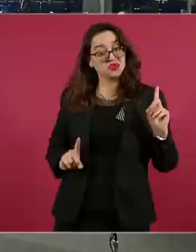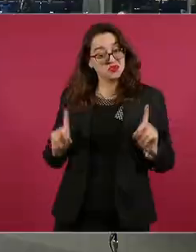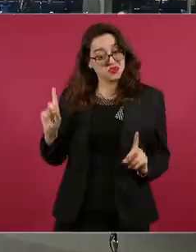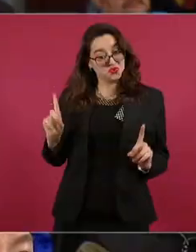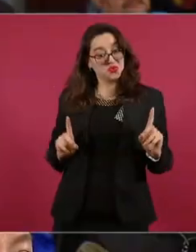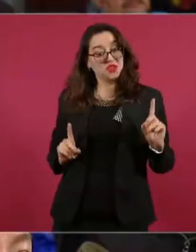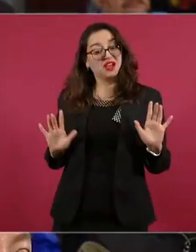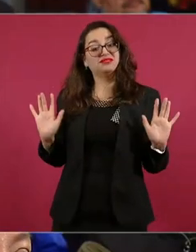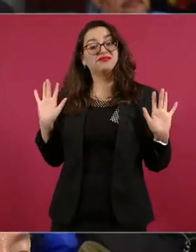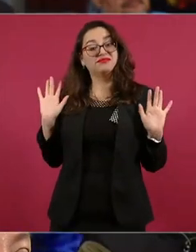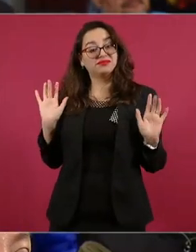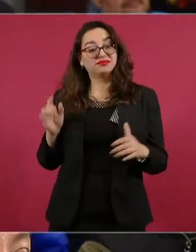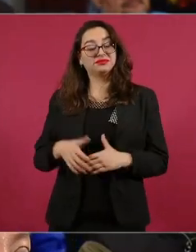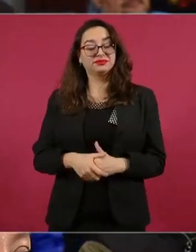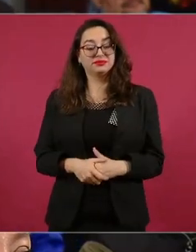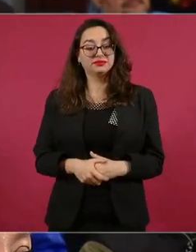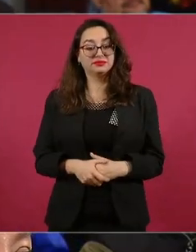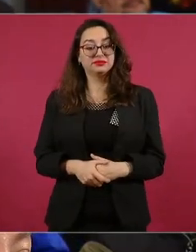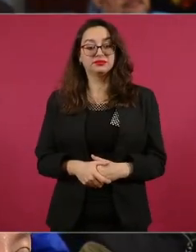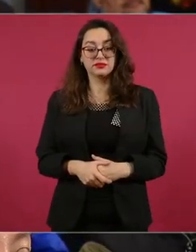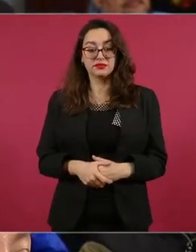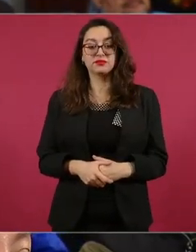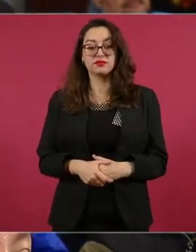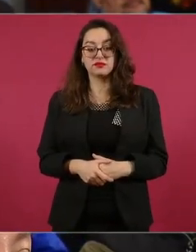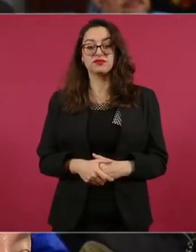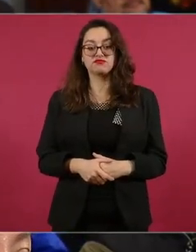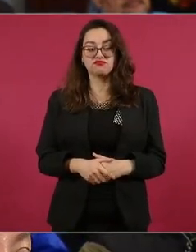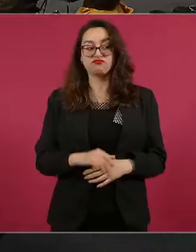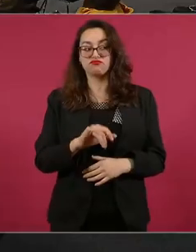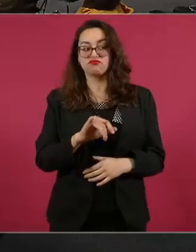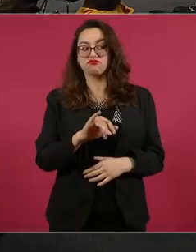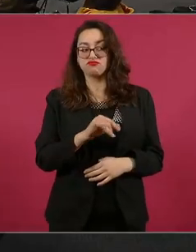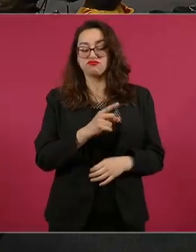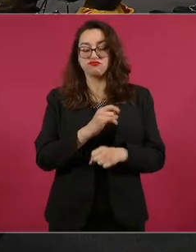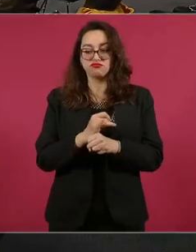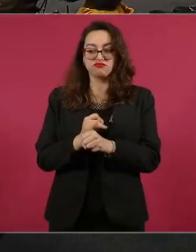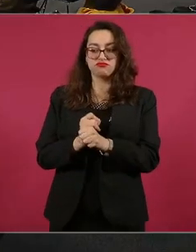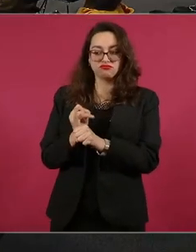usando ese tipo de maíz. Sí, lo tenemos que ver.